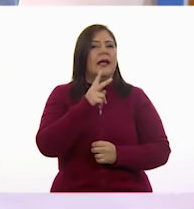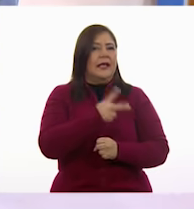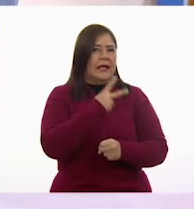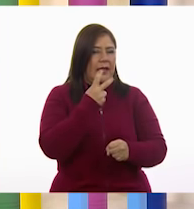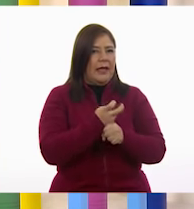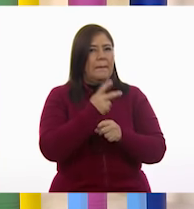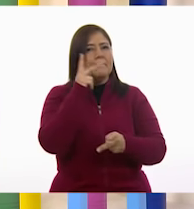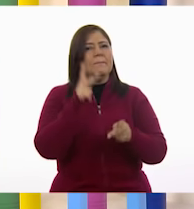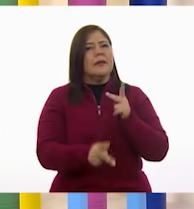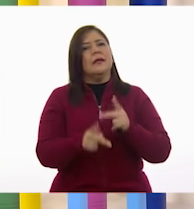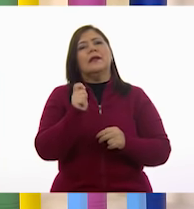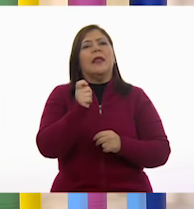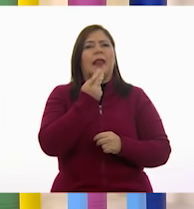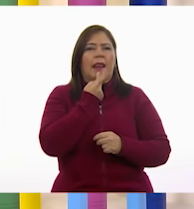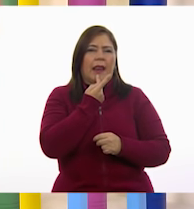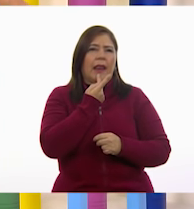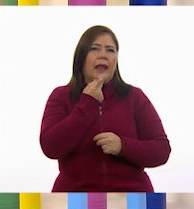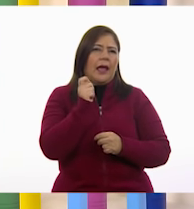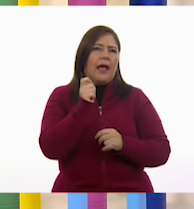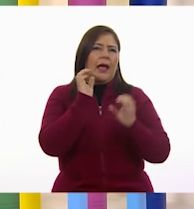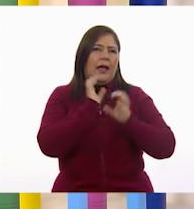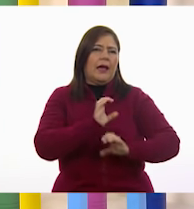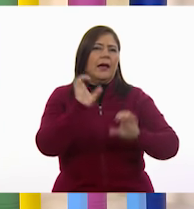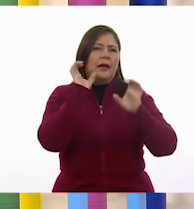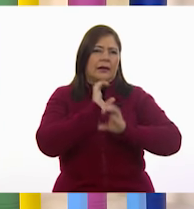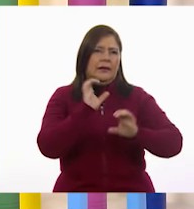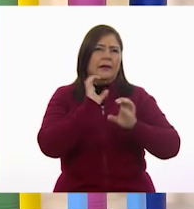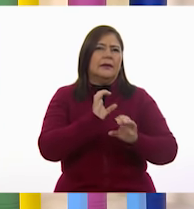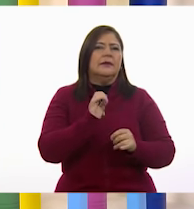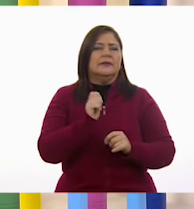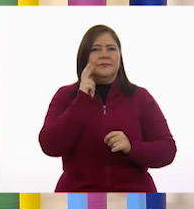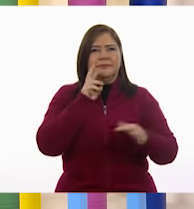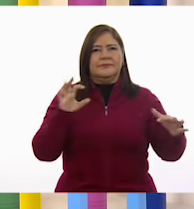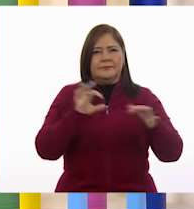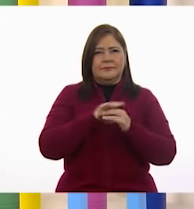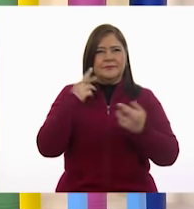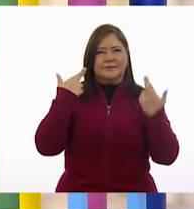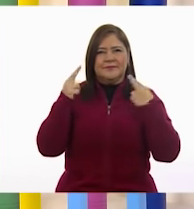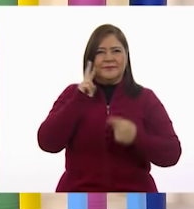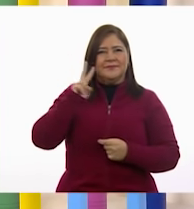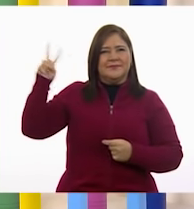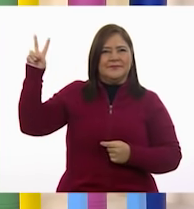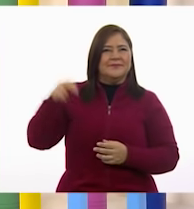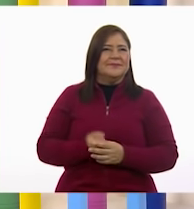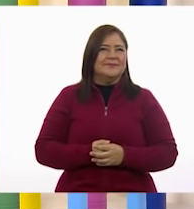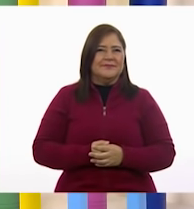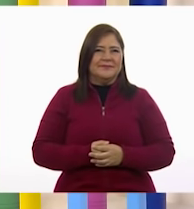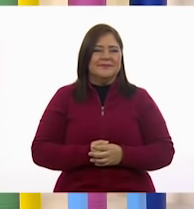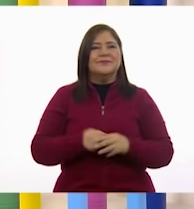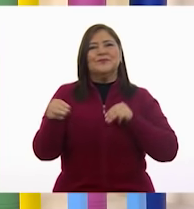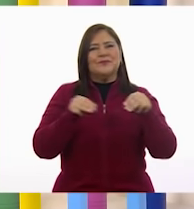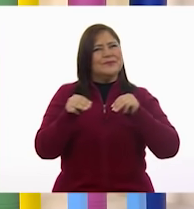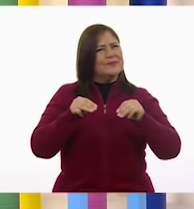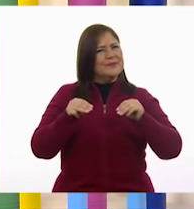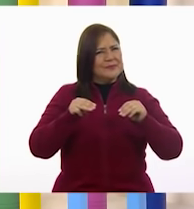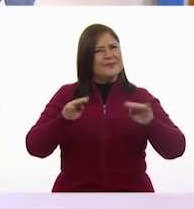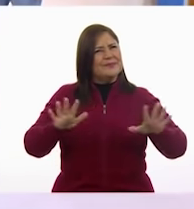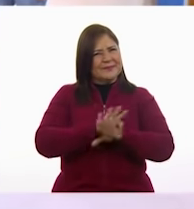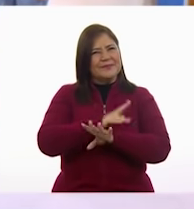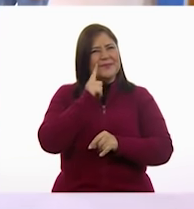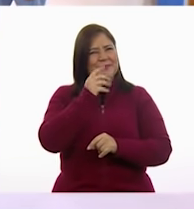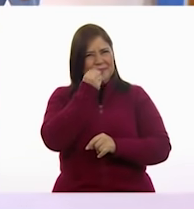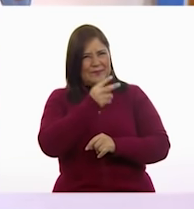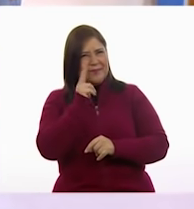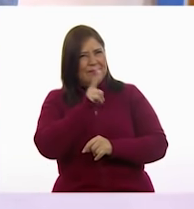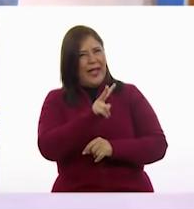epo, etuki, tuki, epo, etuki, tuki, epo. Cambiamos este movimiento para que se vea padre. Ok. ¿Sí?